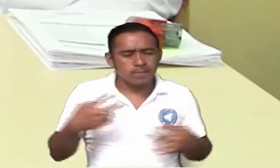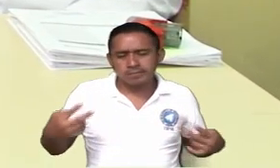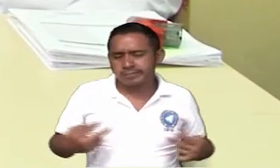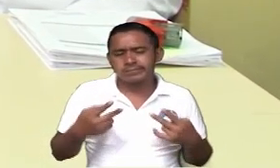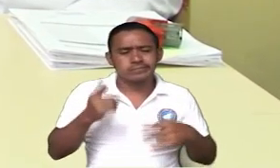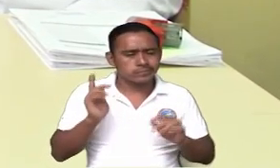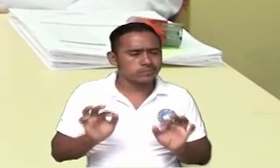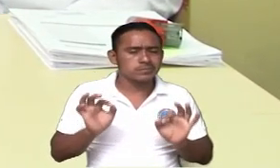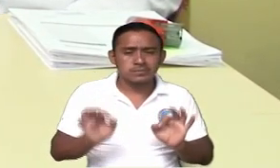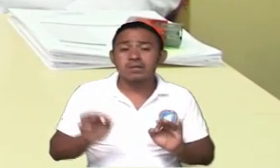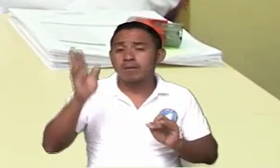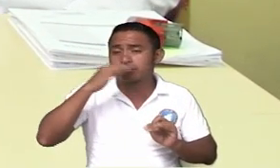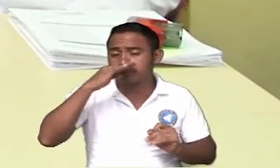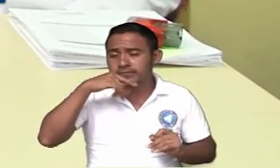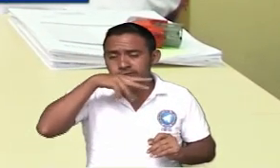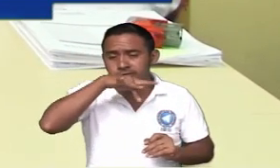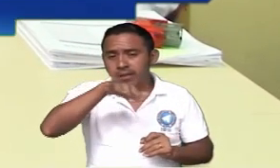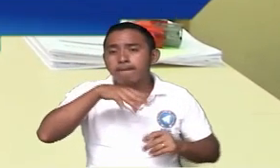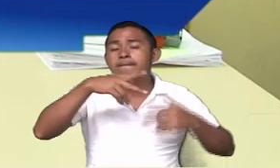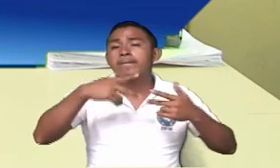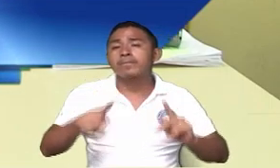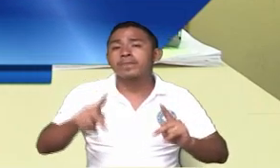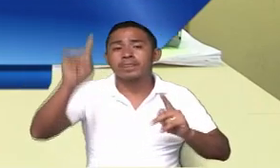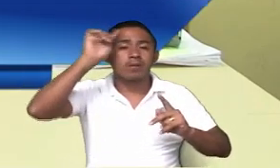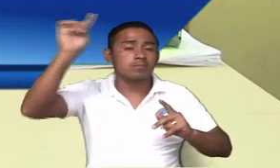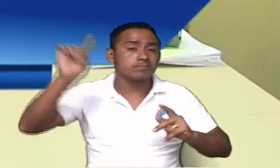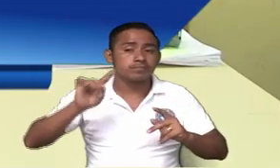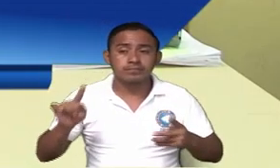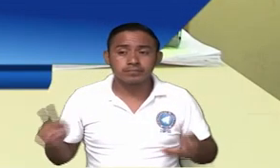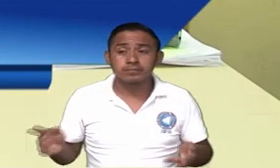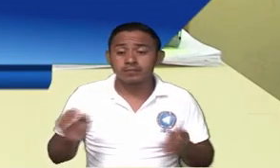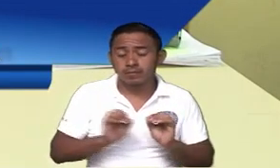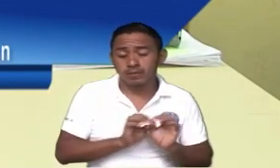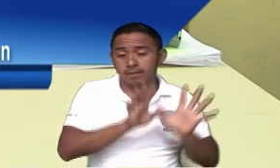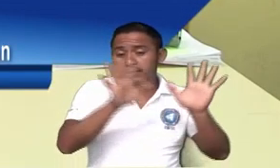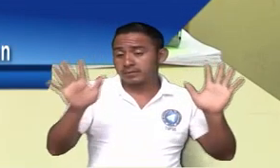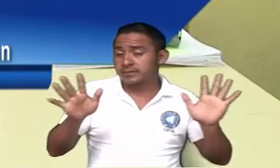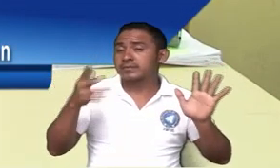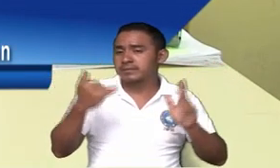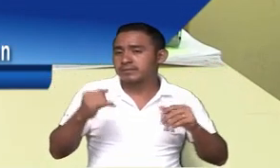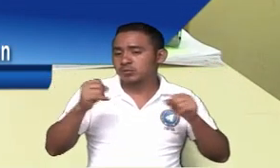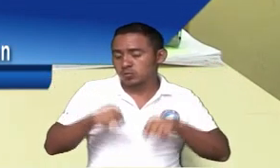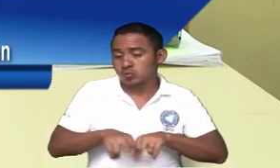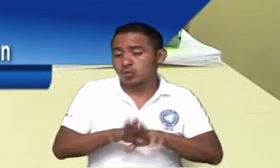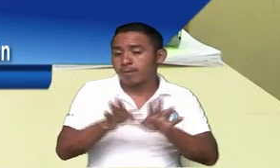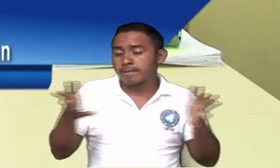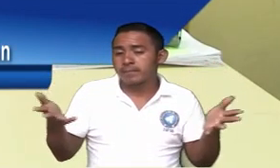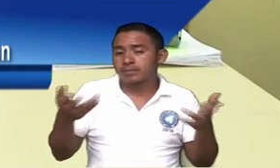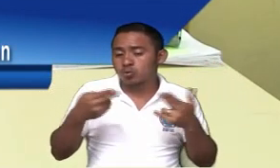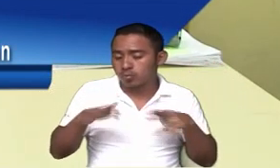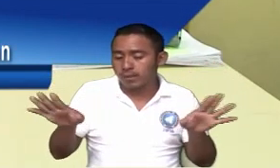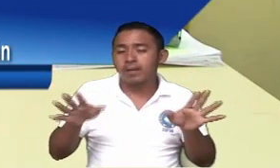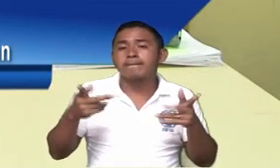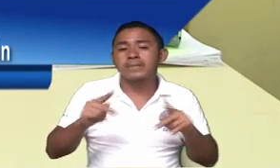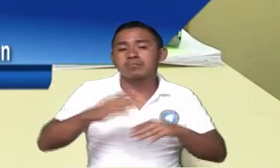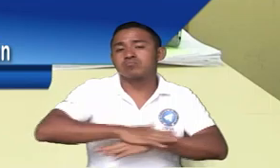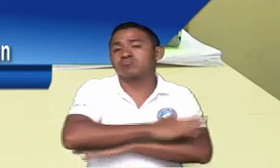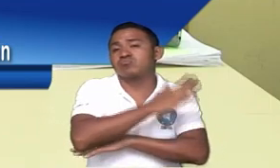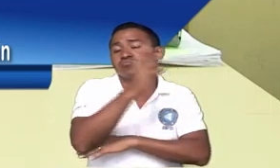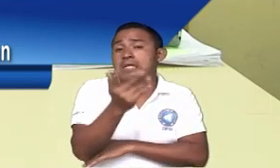hemos tenido mal aliento, pero lo que no sabemos es que pues, en la mañana eso es normal. Claro. El problema es cuando lo tenemos durante el